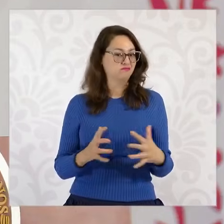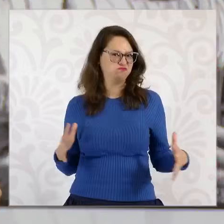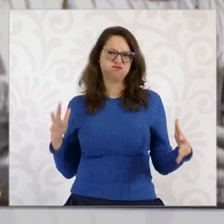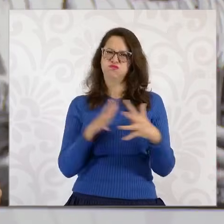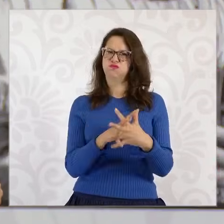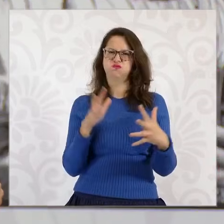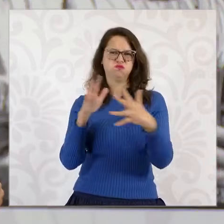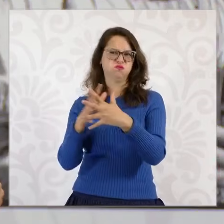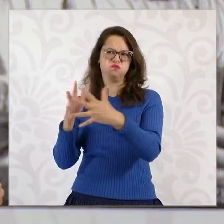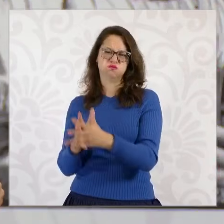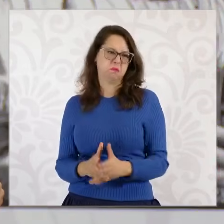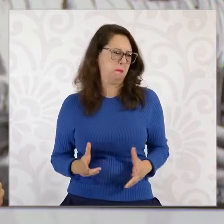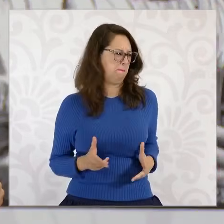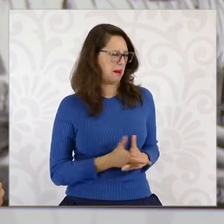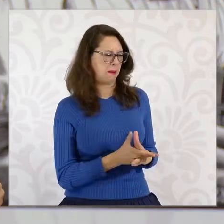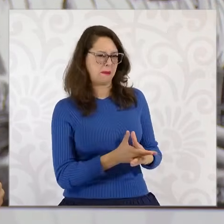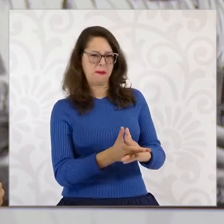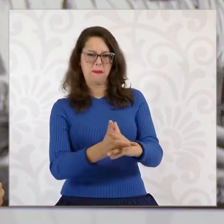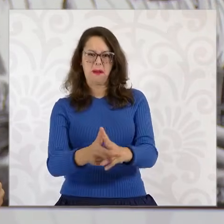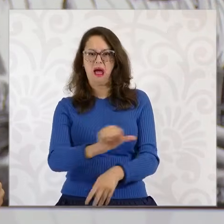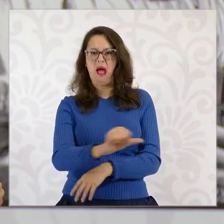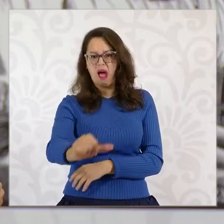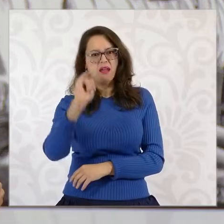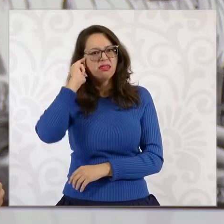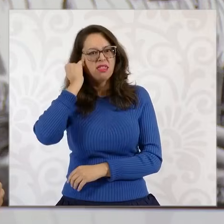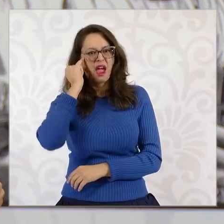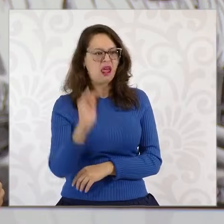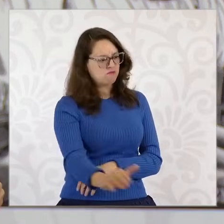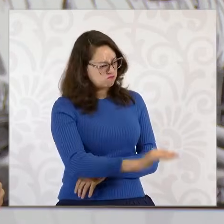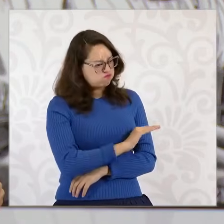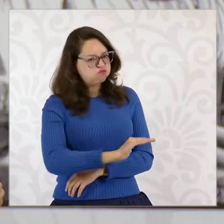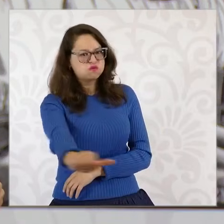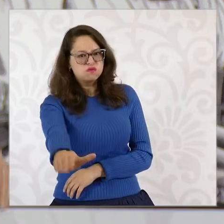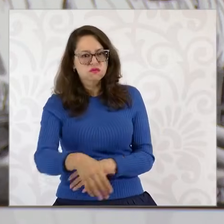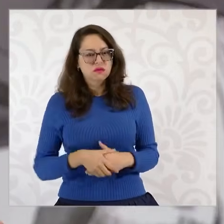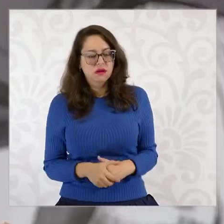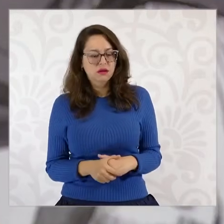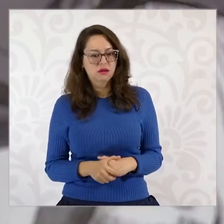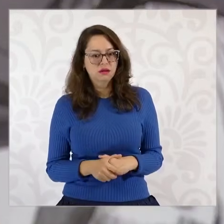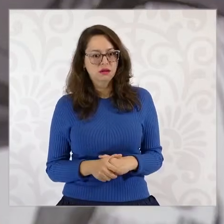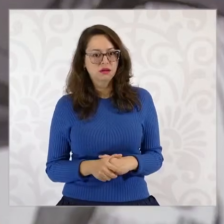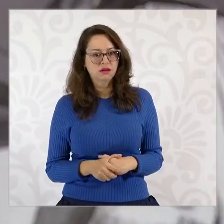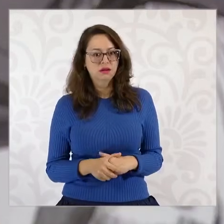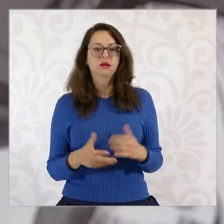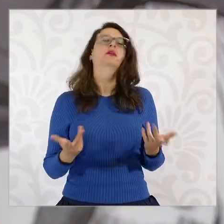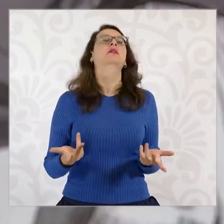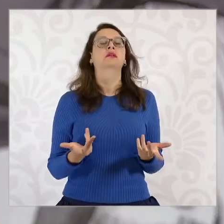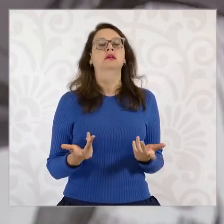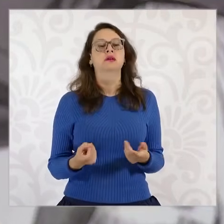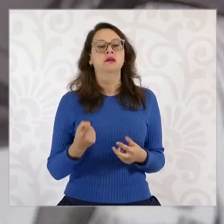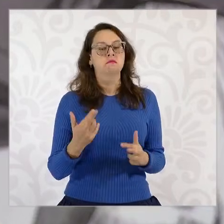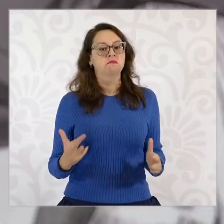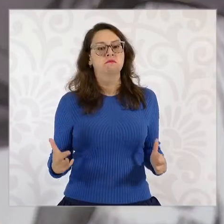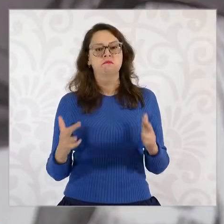matanzas a los pueblos indígenas, se obligó a tener una sola